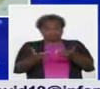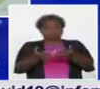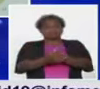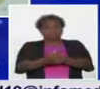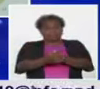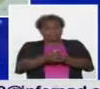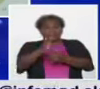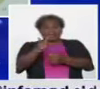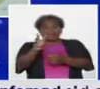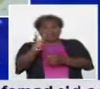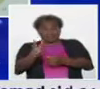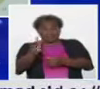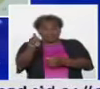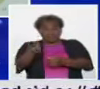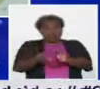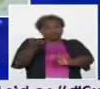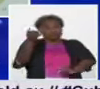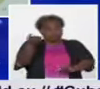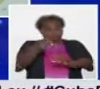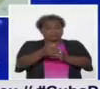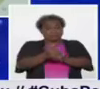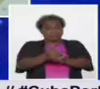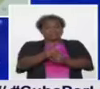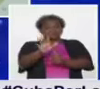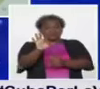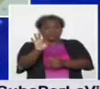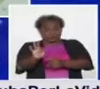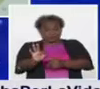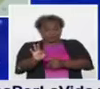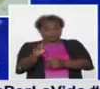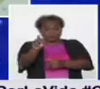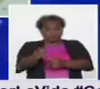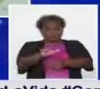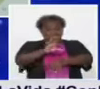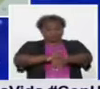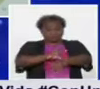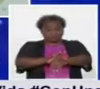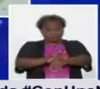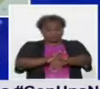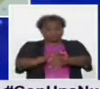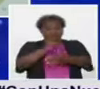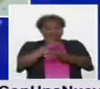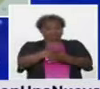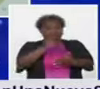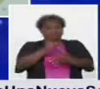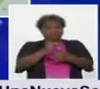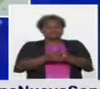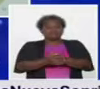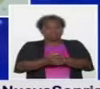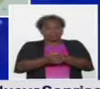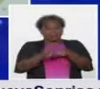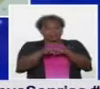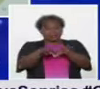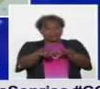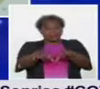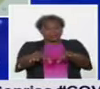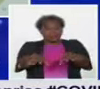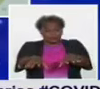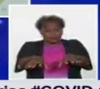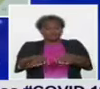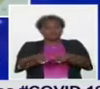más. Estamos hablando de 58 casos autóctonos diagnosticados, además con una dispersión que